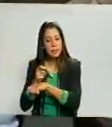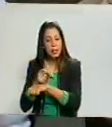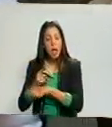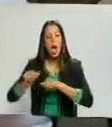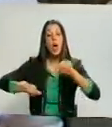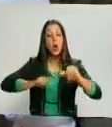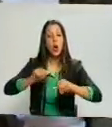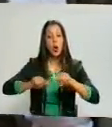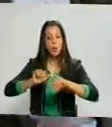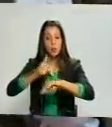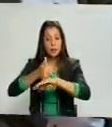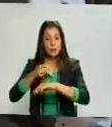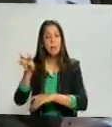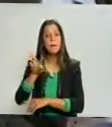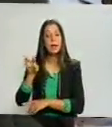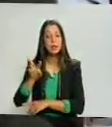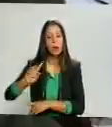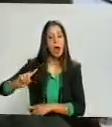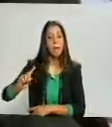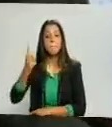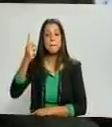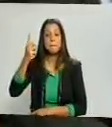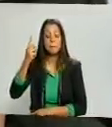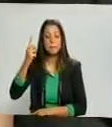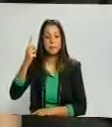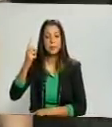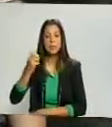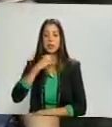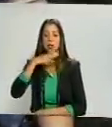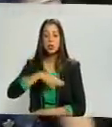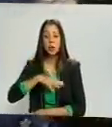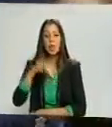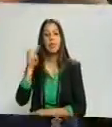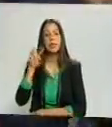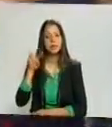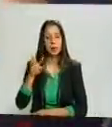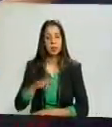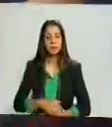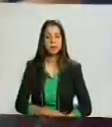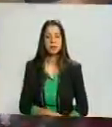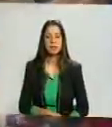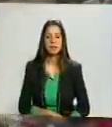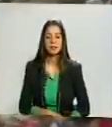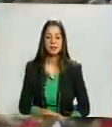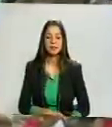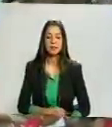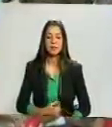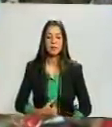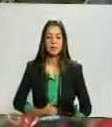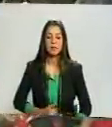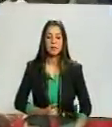de Minería. Hecho histórico, jamás se había hecho antes.